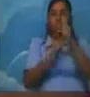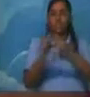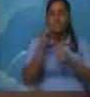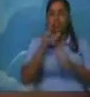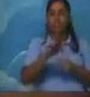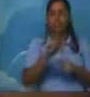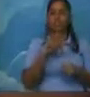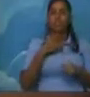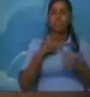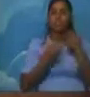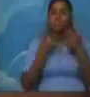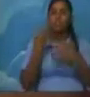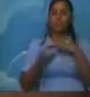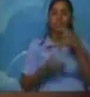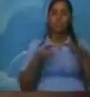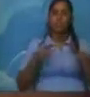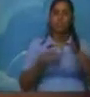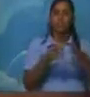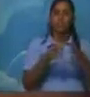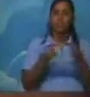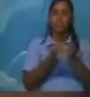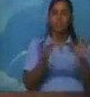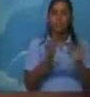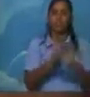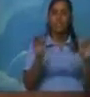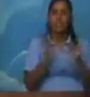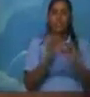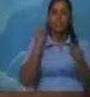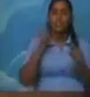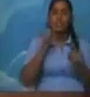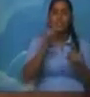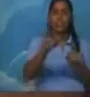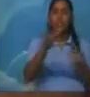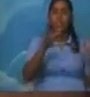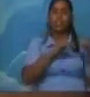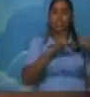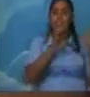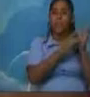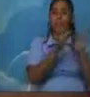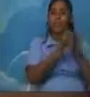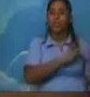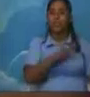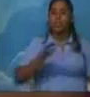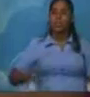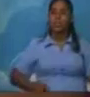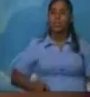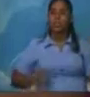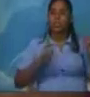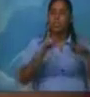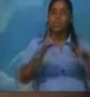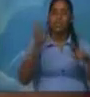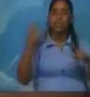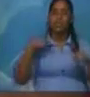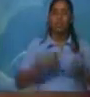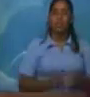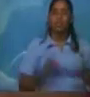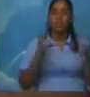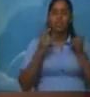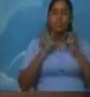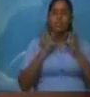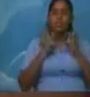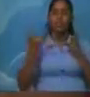Manantial sin río sin nada si usted acepta a Jesucristo usted tendrá vida tendrá